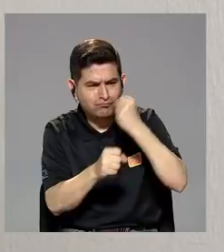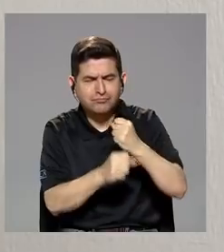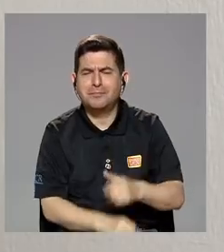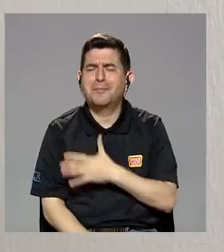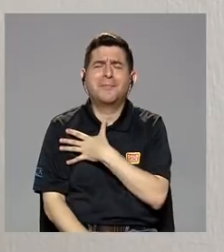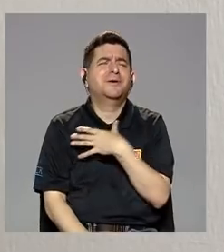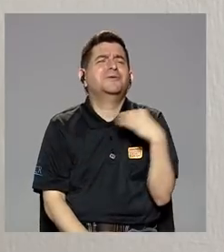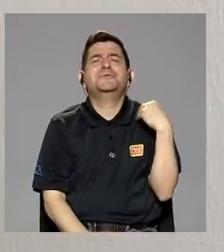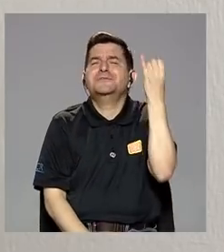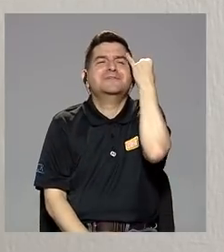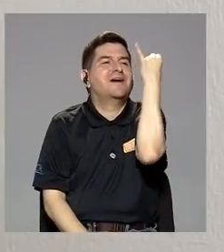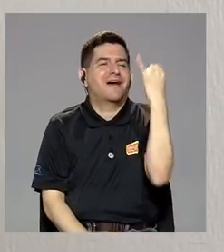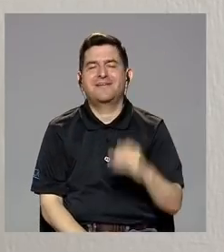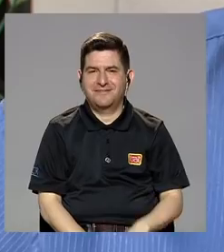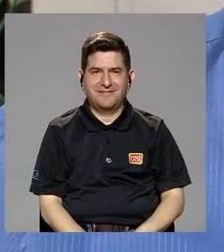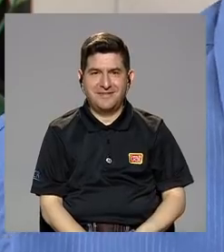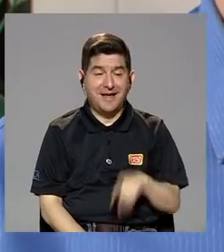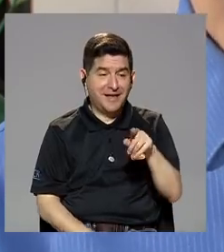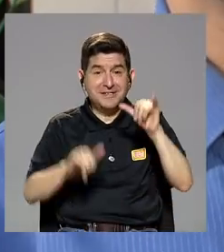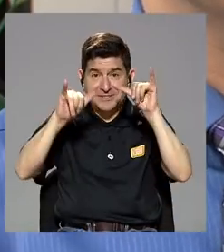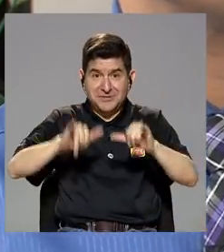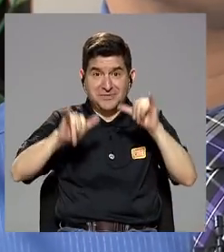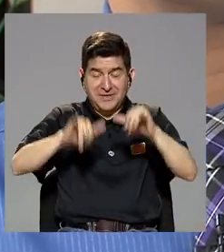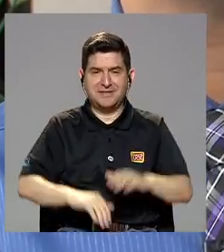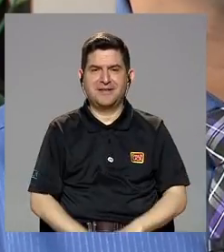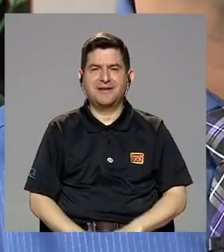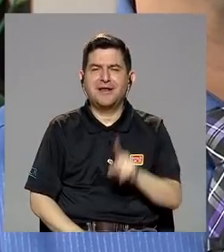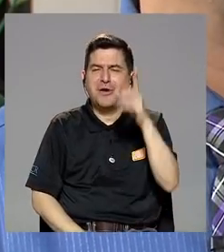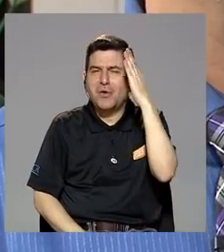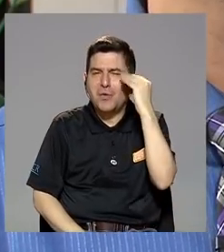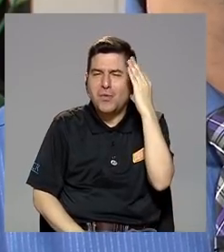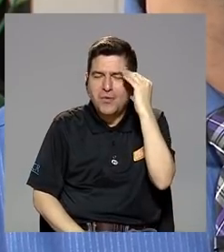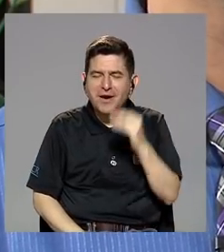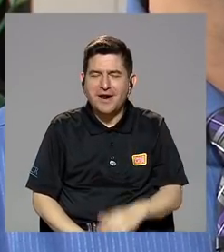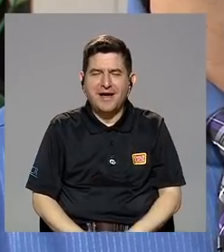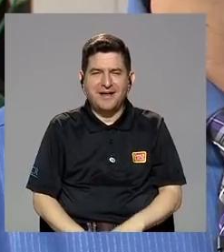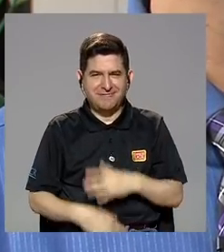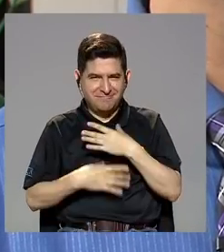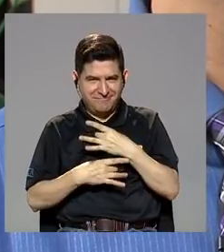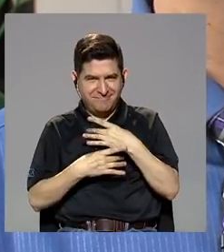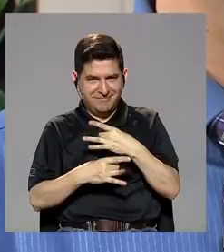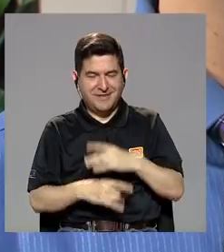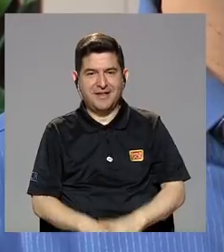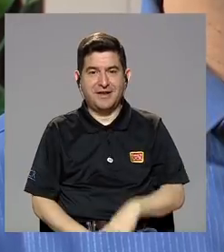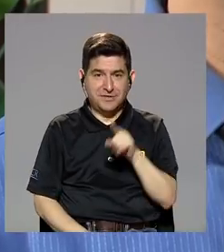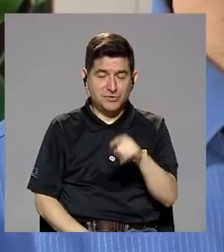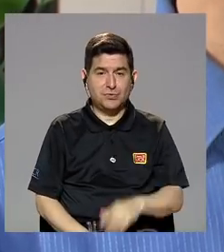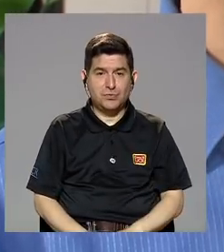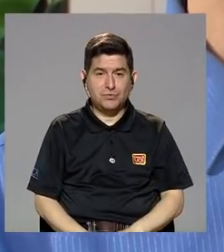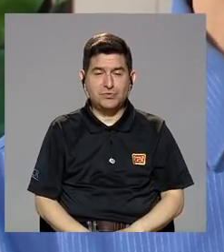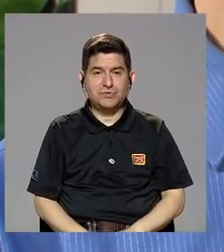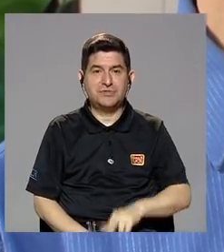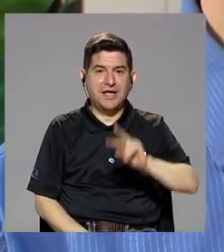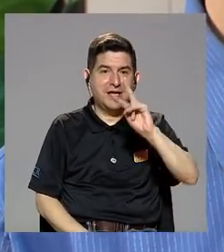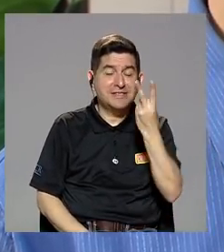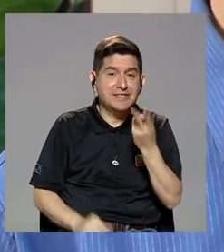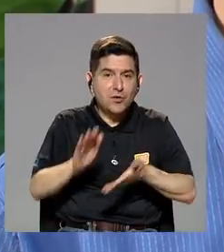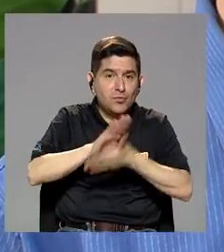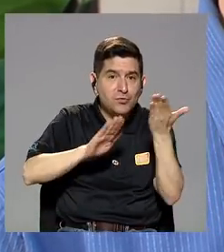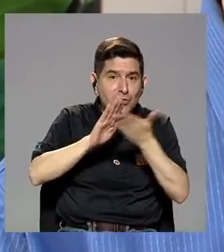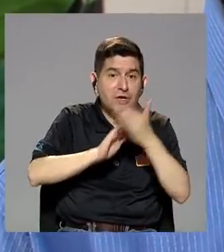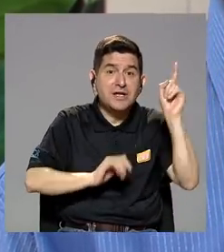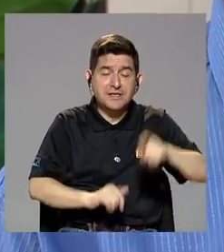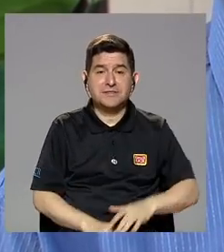sea me encanta la idea yo creo que eso me mantiene ahí hay una anécdota simpática que usted estuvo un exilio pero tuvo un segundo exilio cuando